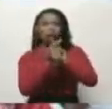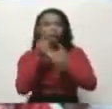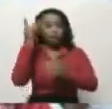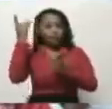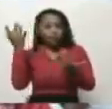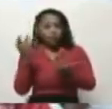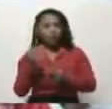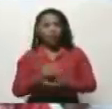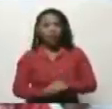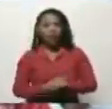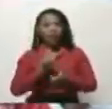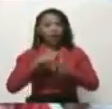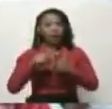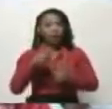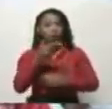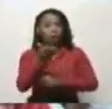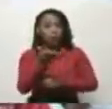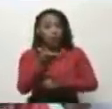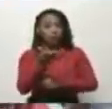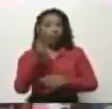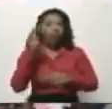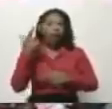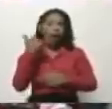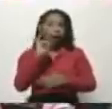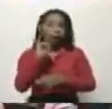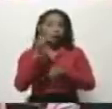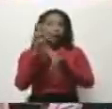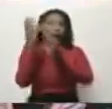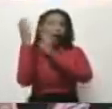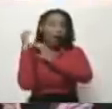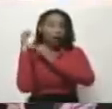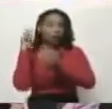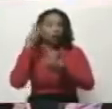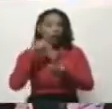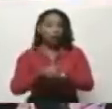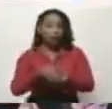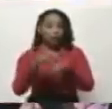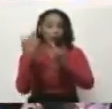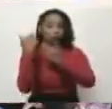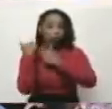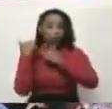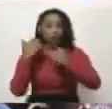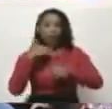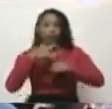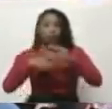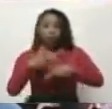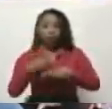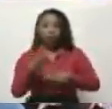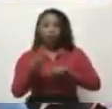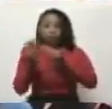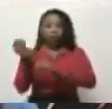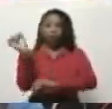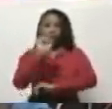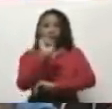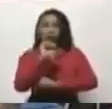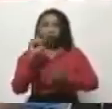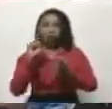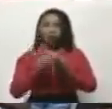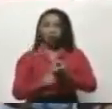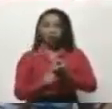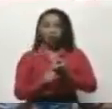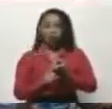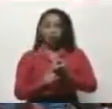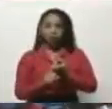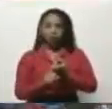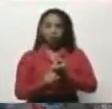Entonces, si usted llega a un cargo en plena revolución bolivariana y le dan su camioneta, y